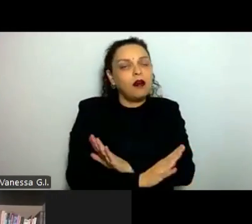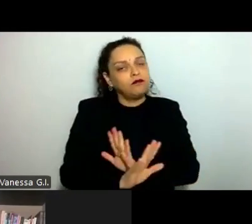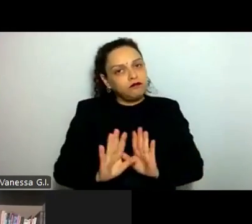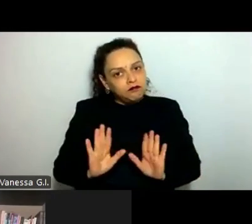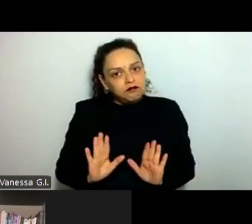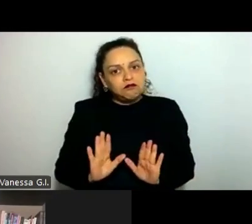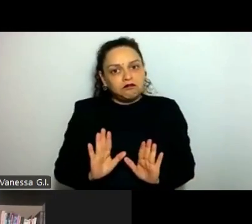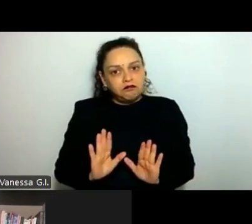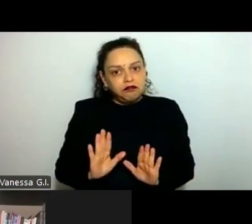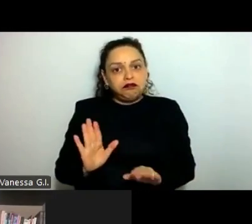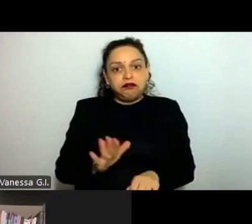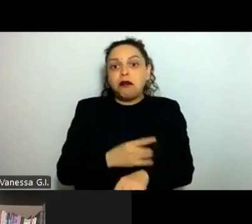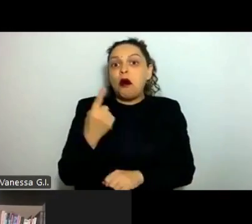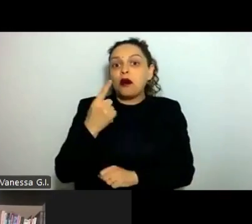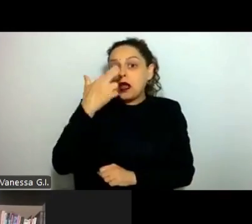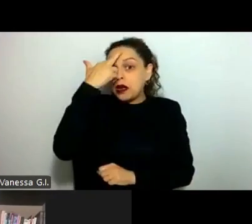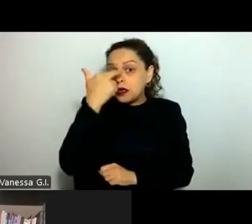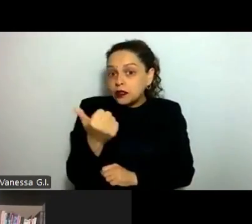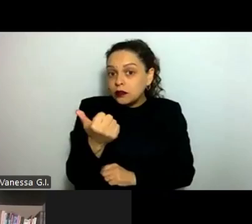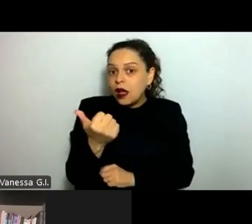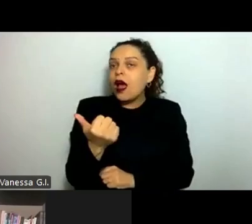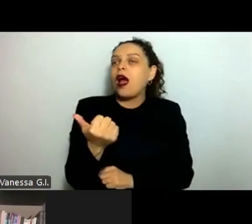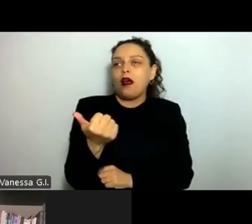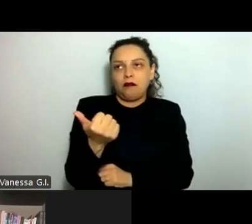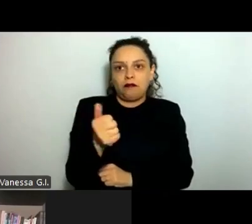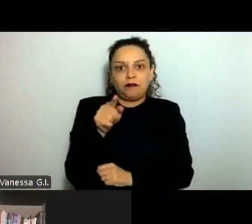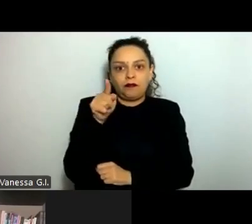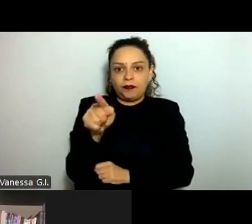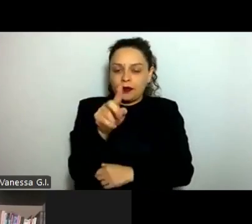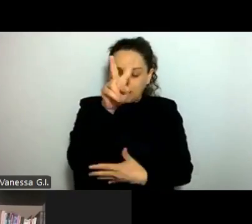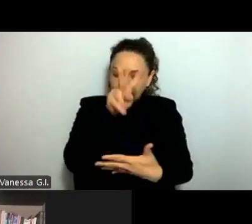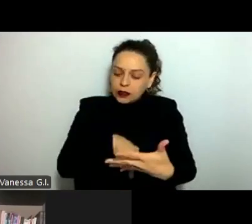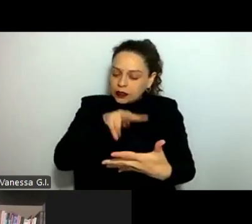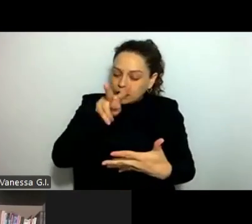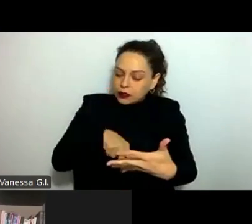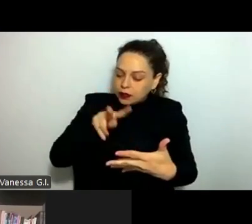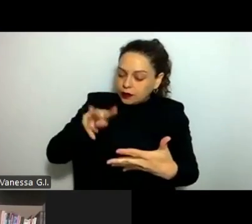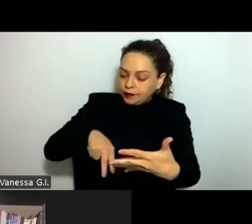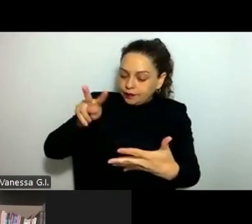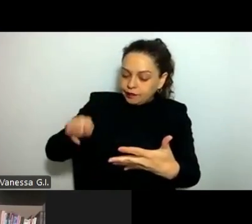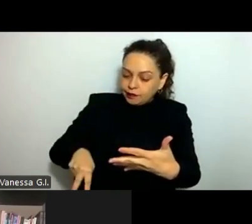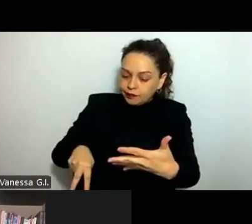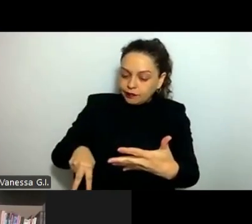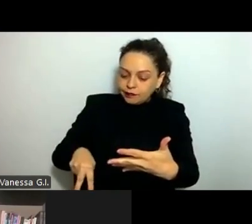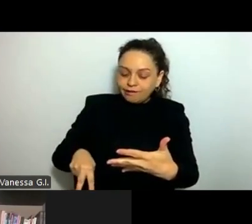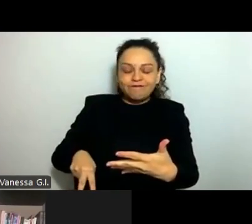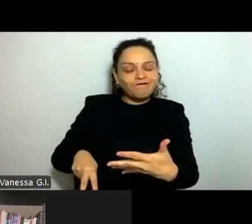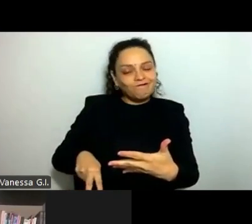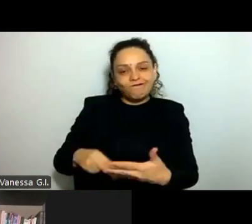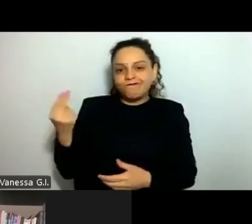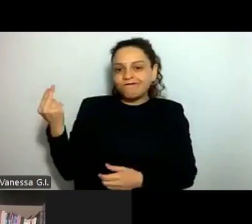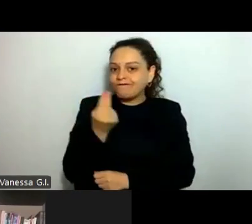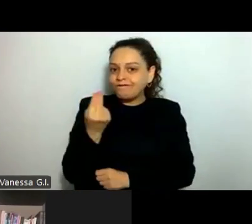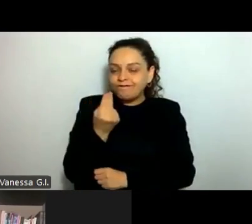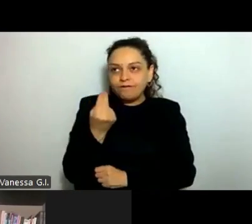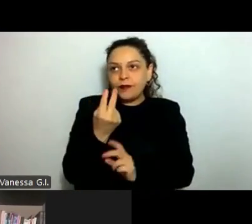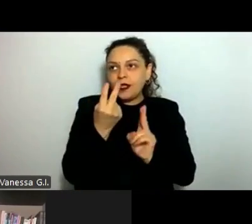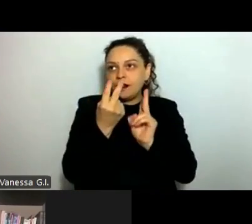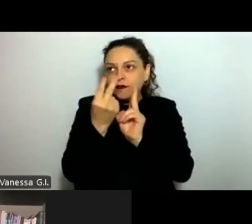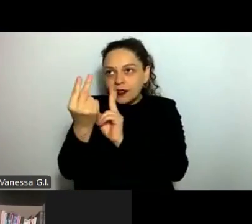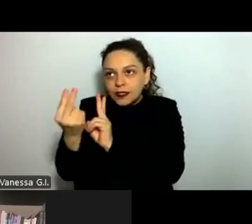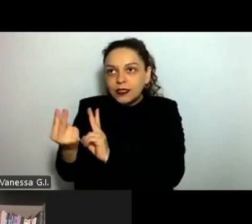es precisamente porque en su contenido tal vez requiera un poco más de análisis de los vecinos, que siempre